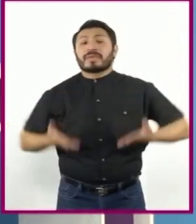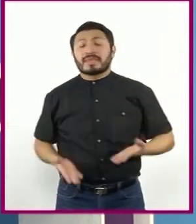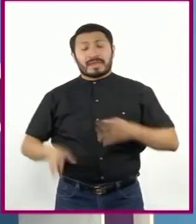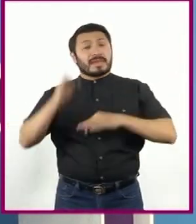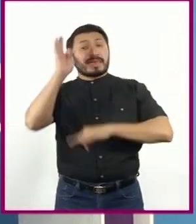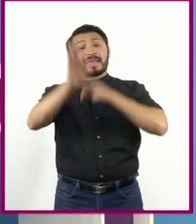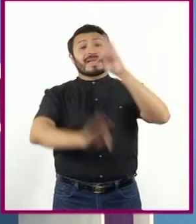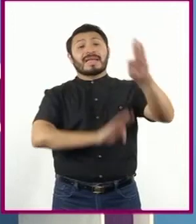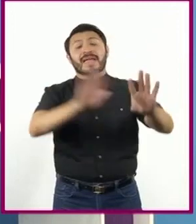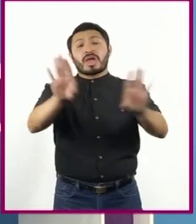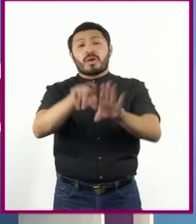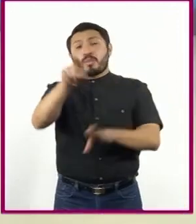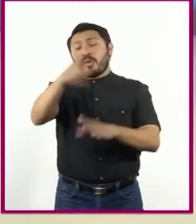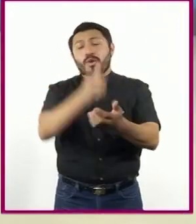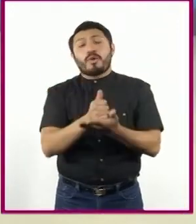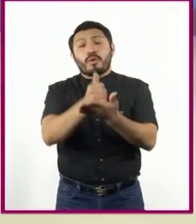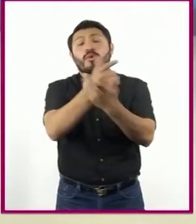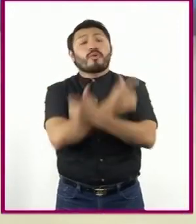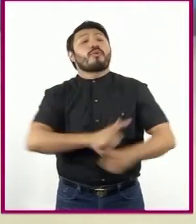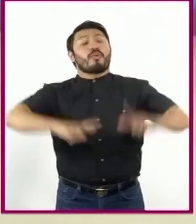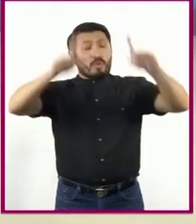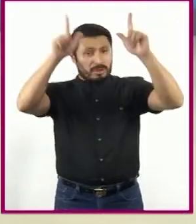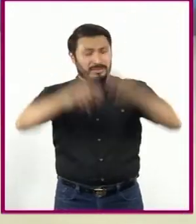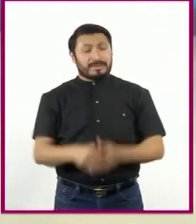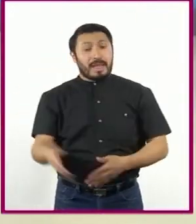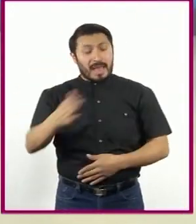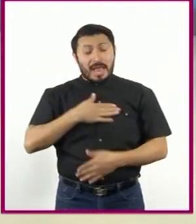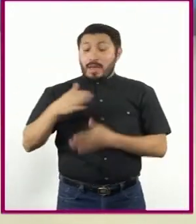como libertadores. En mi